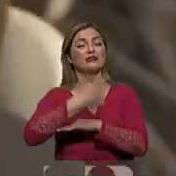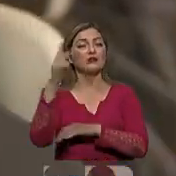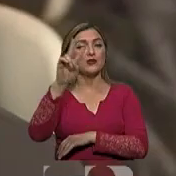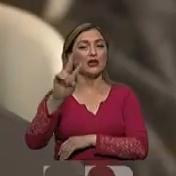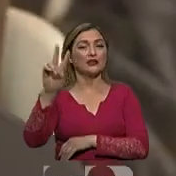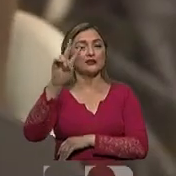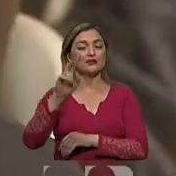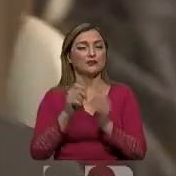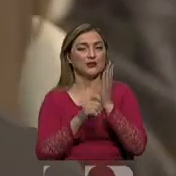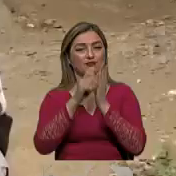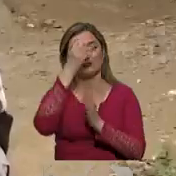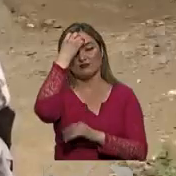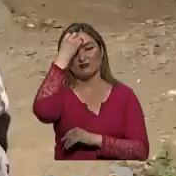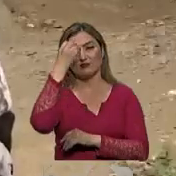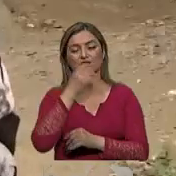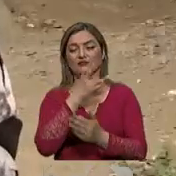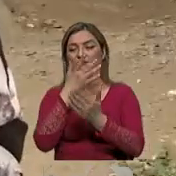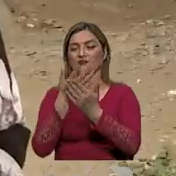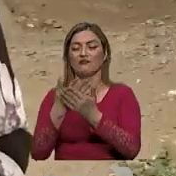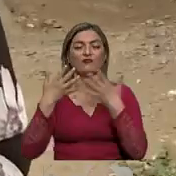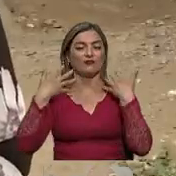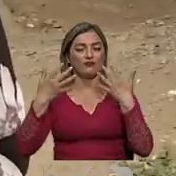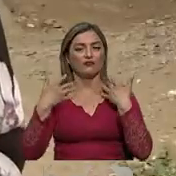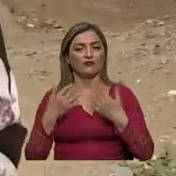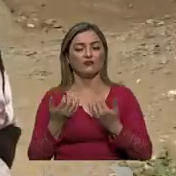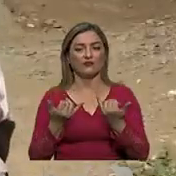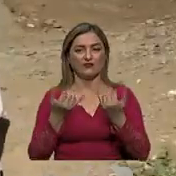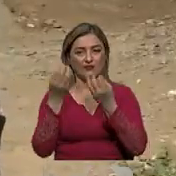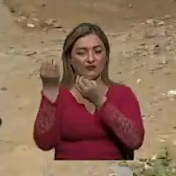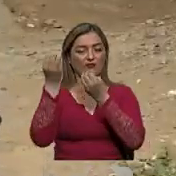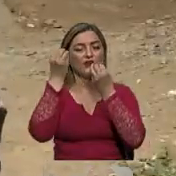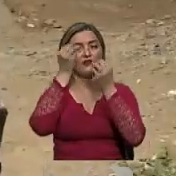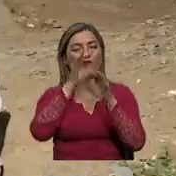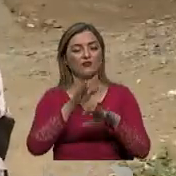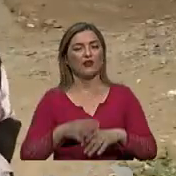Brown, que estará en la ciudad de Guayaquil. Es lo que puedo comentar hasta esta hora de la tarde,